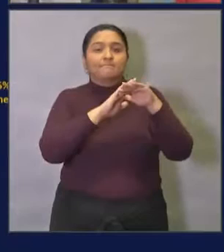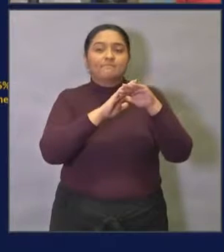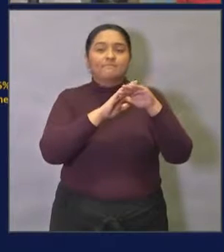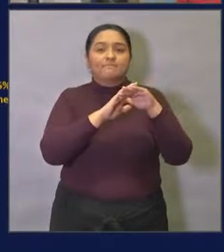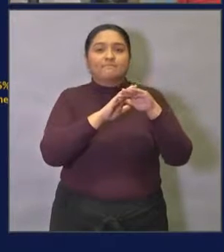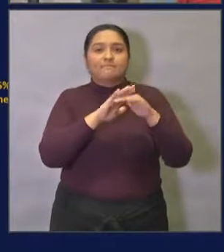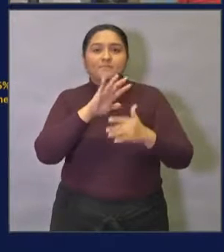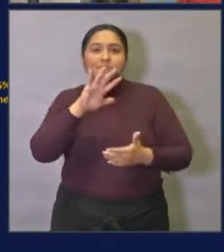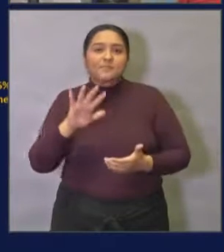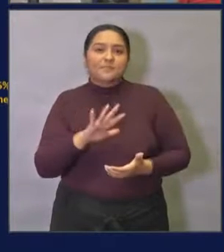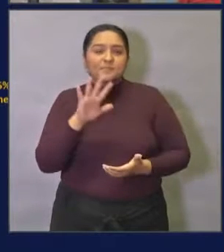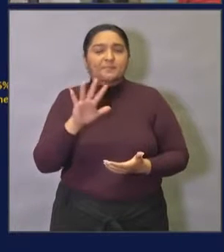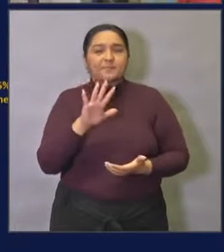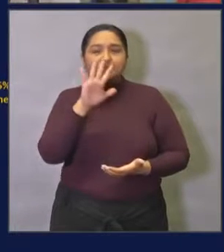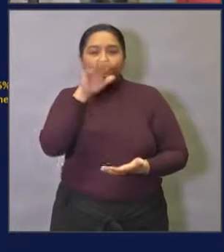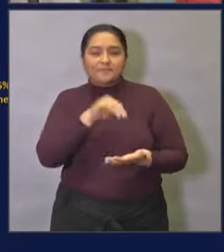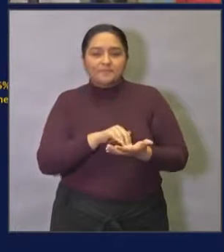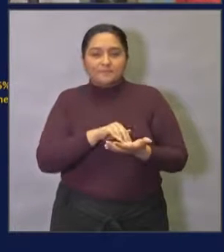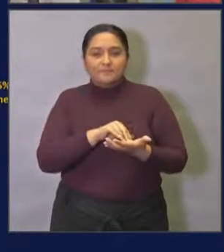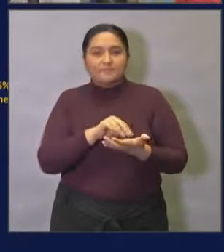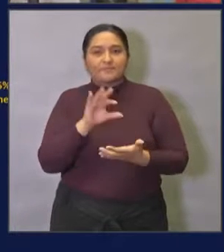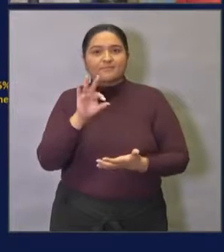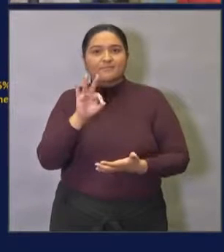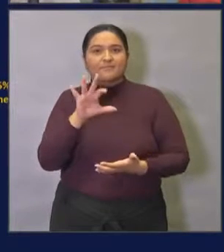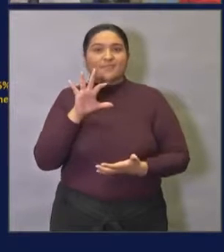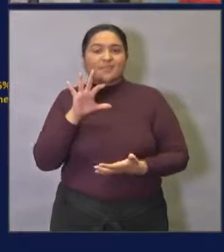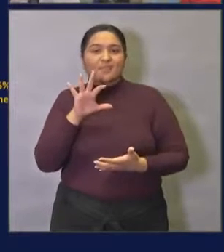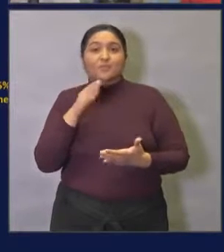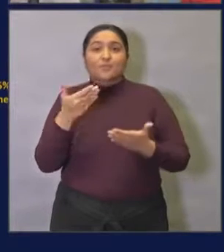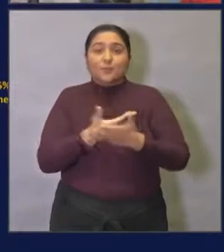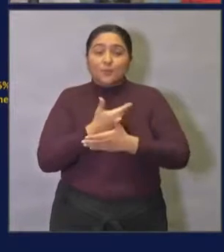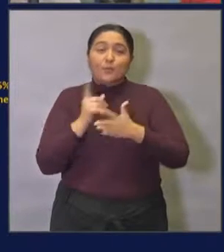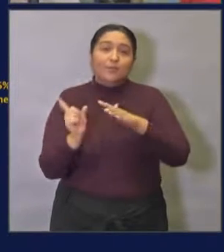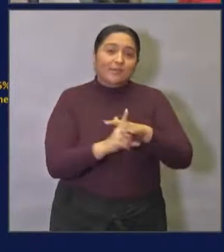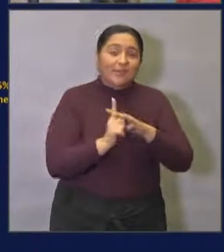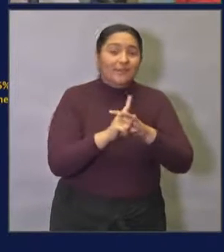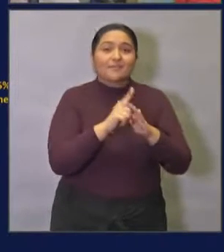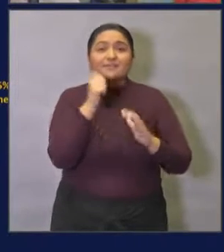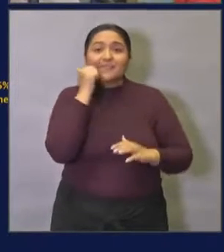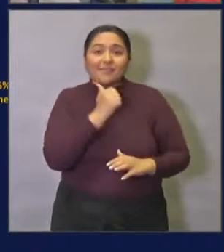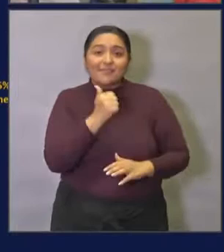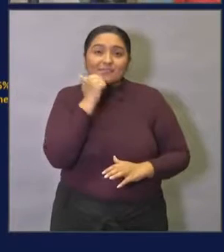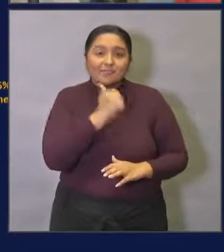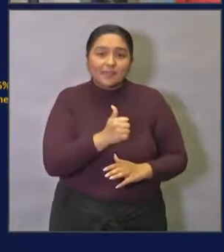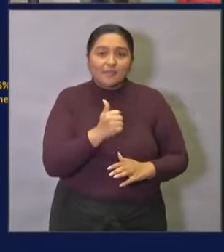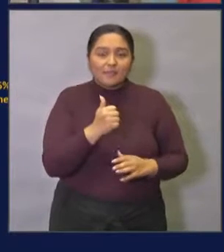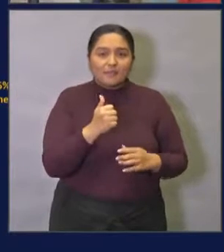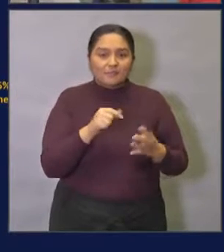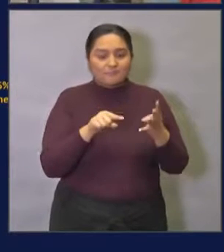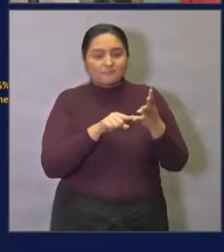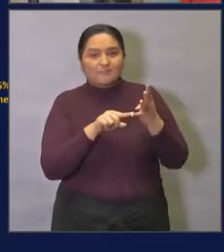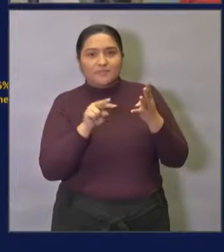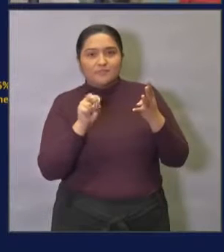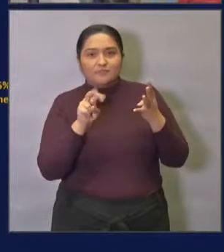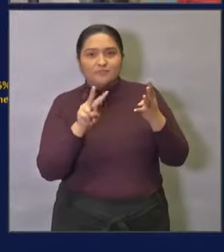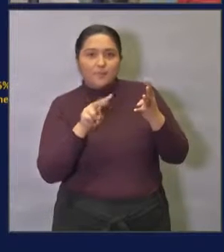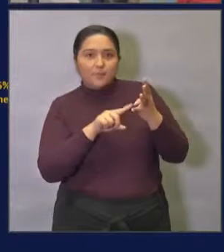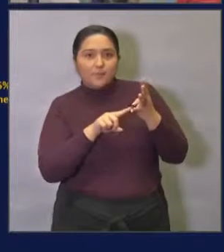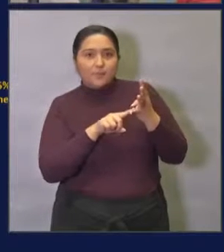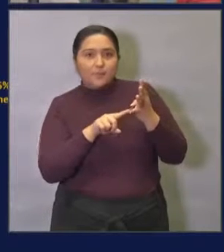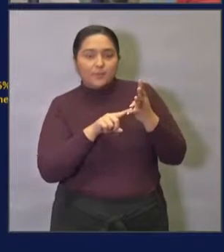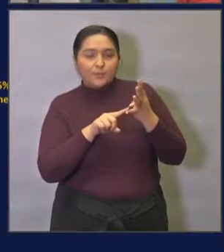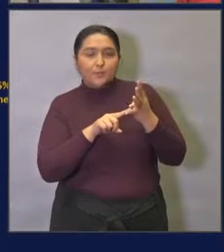a 5,900 casos nuevos por día en la última semana de noviembre, a un promedio de